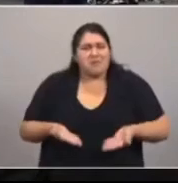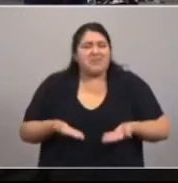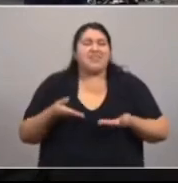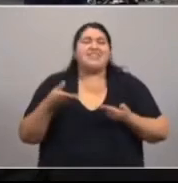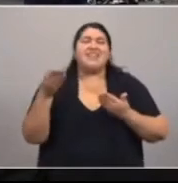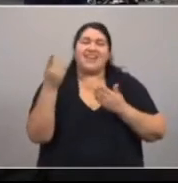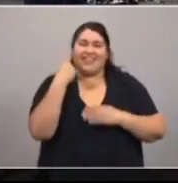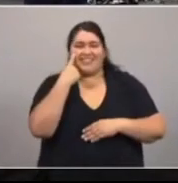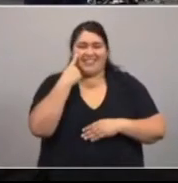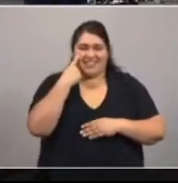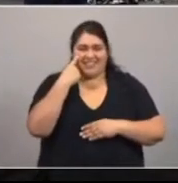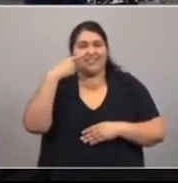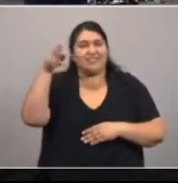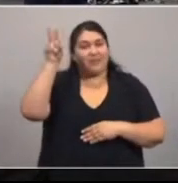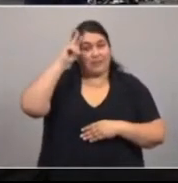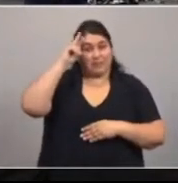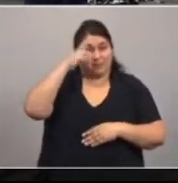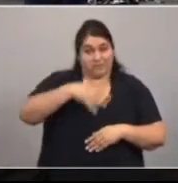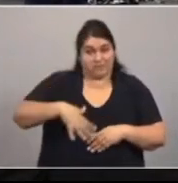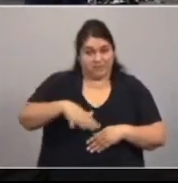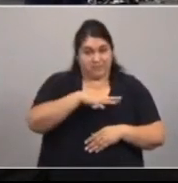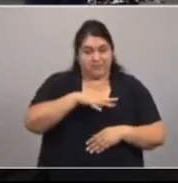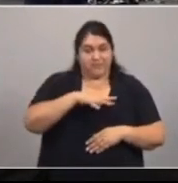Andrés Watson.